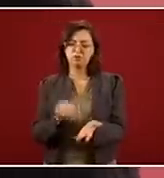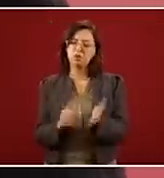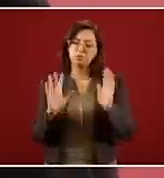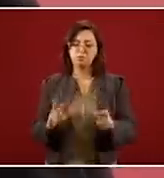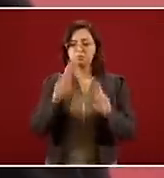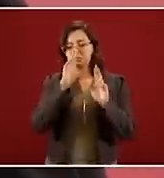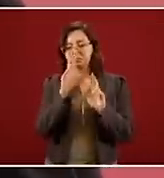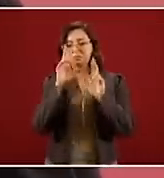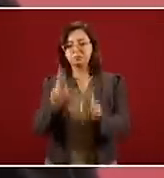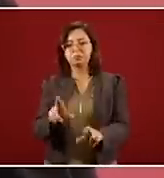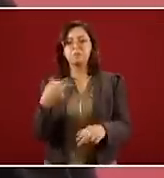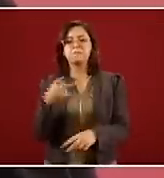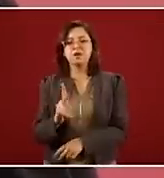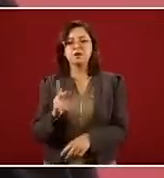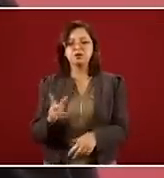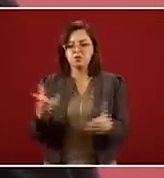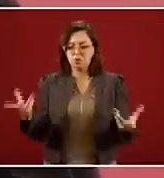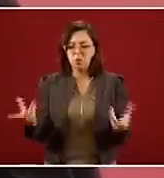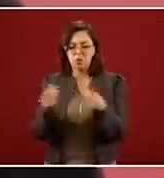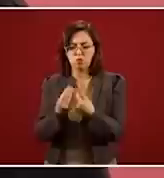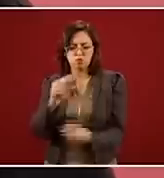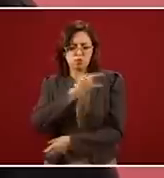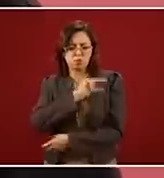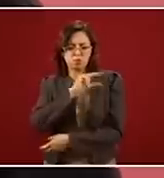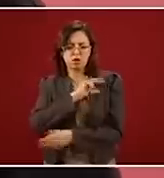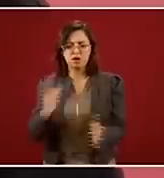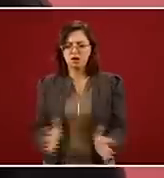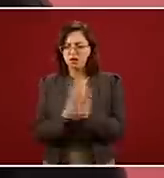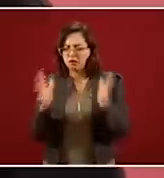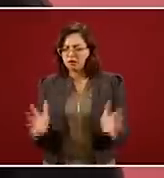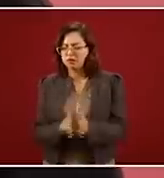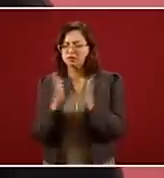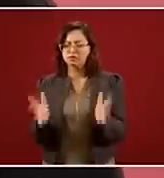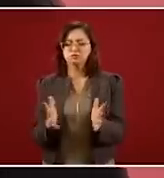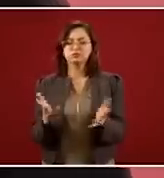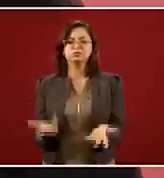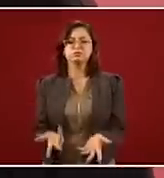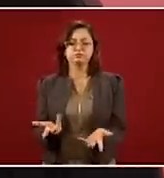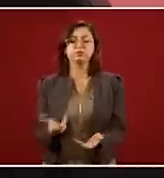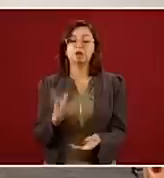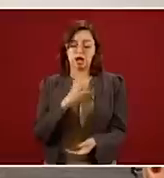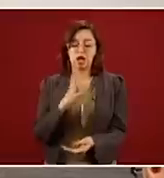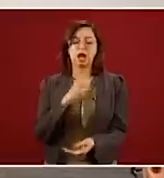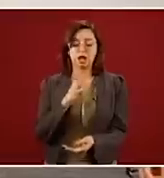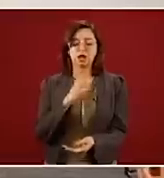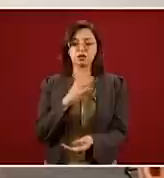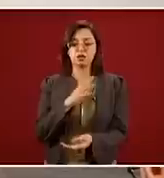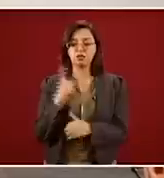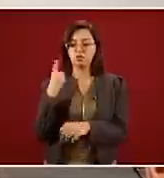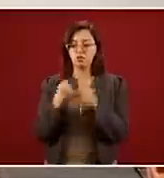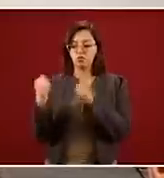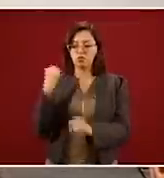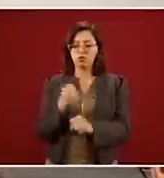participación de los privados fundamentalmente se va a dar, se está dando, de hecho se incrementó de manera sustancial el año